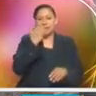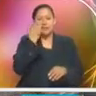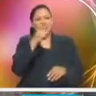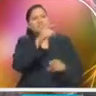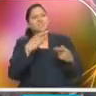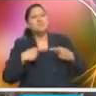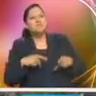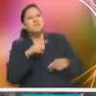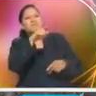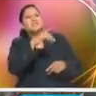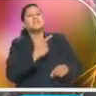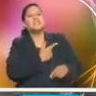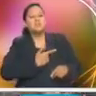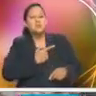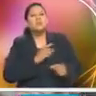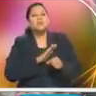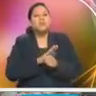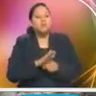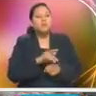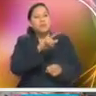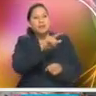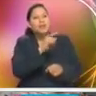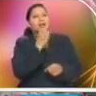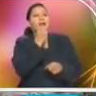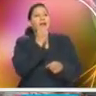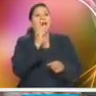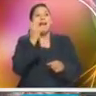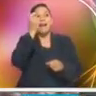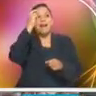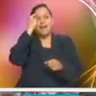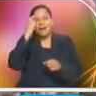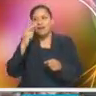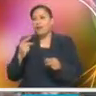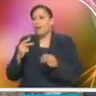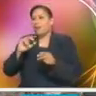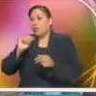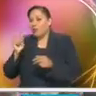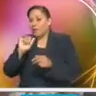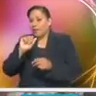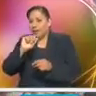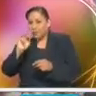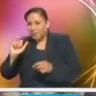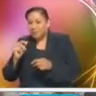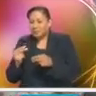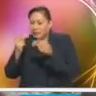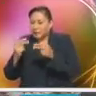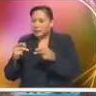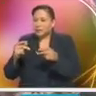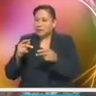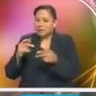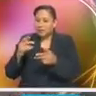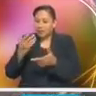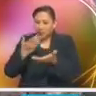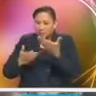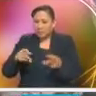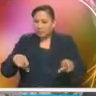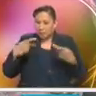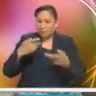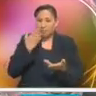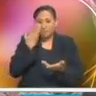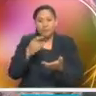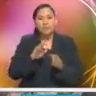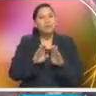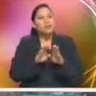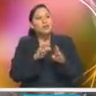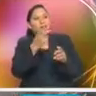usuarios para ir desarrollando otras necesidades comerciales. Se utilizan al máximo, se saca un provecho máximo